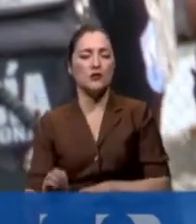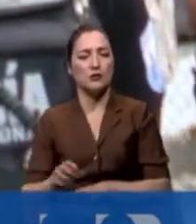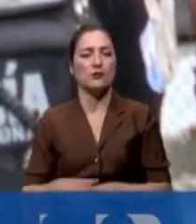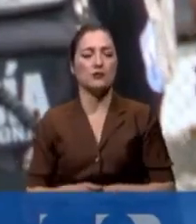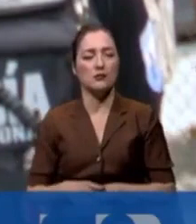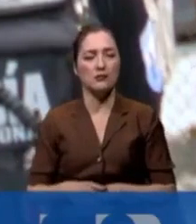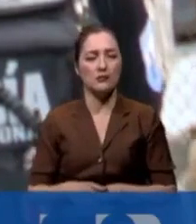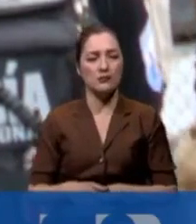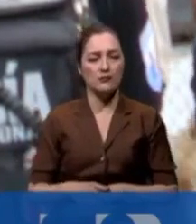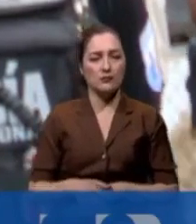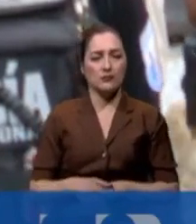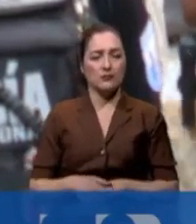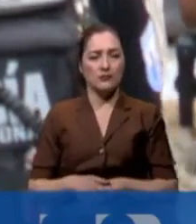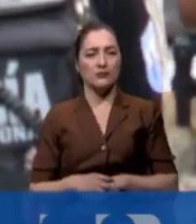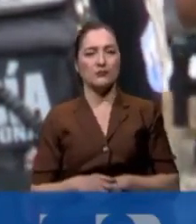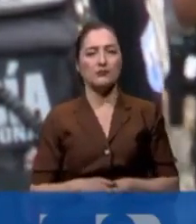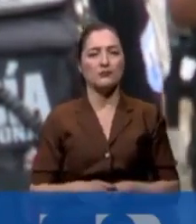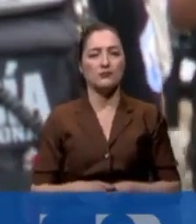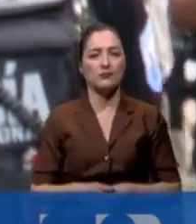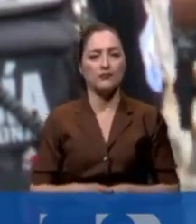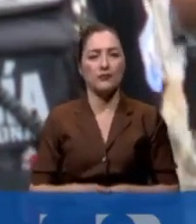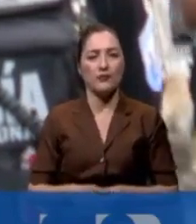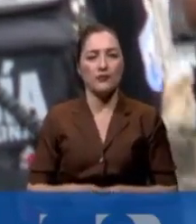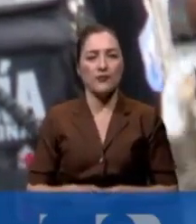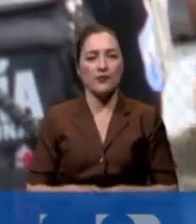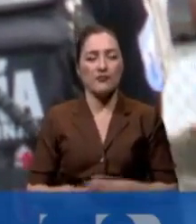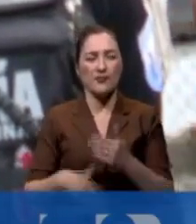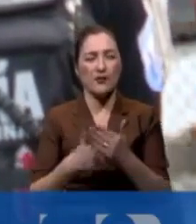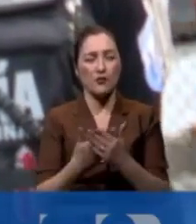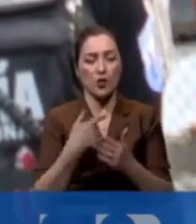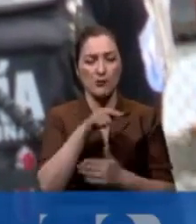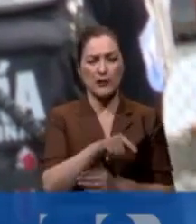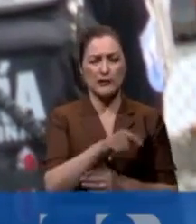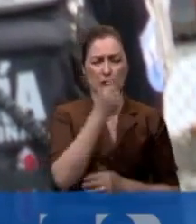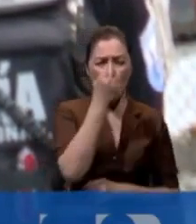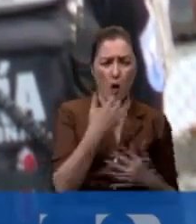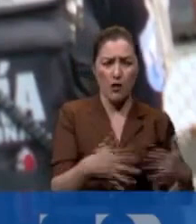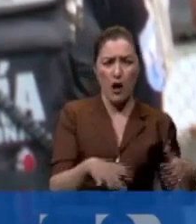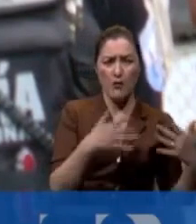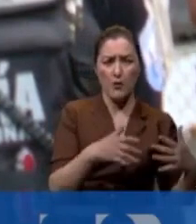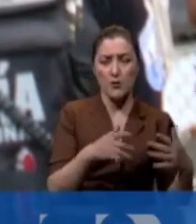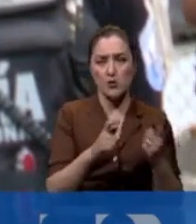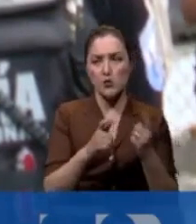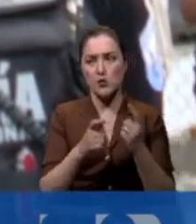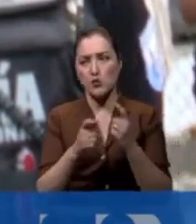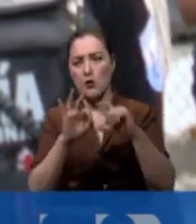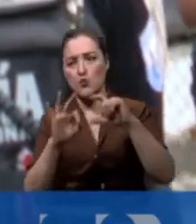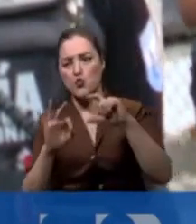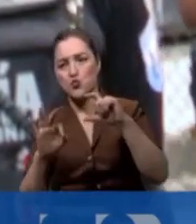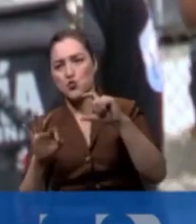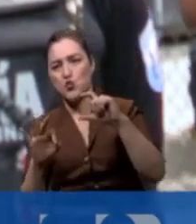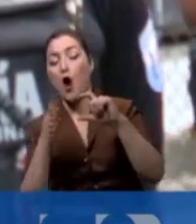los delitos en todos los que estábamos en rojo, ahora nos presentamos en verde. Es uno de los distritos que está ya